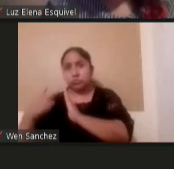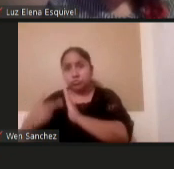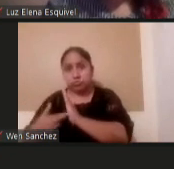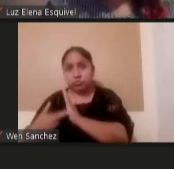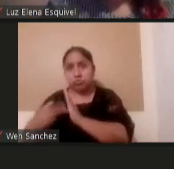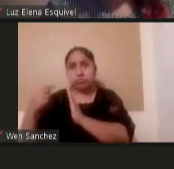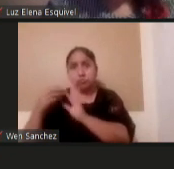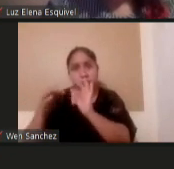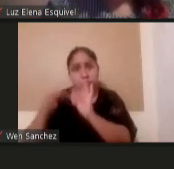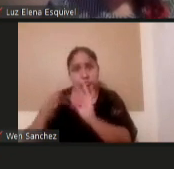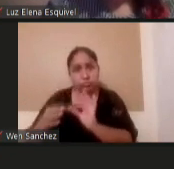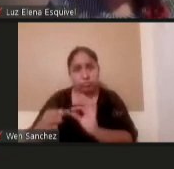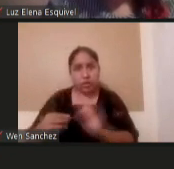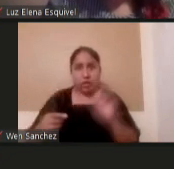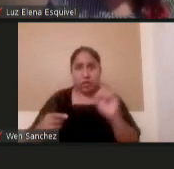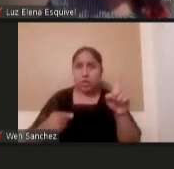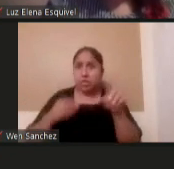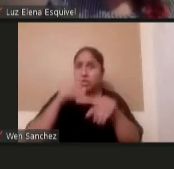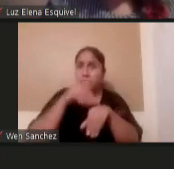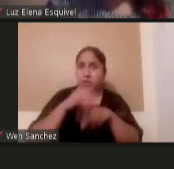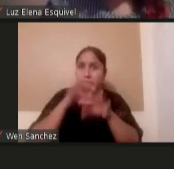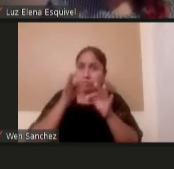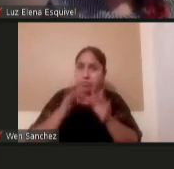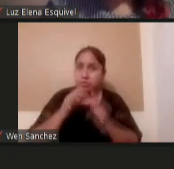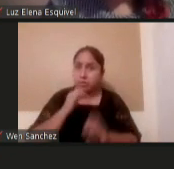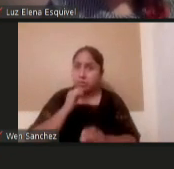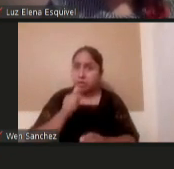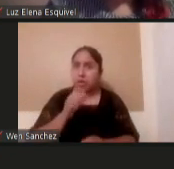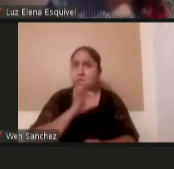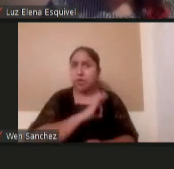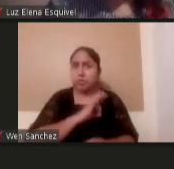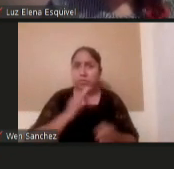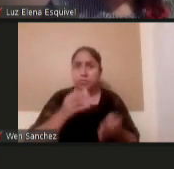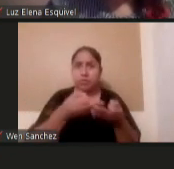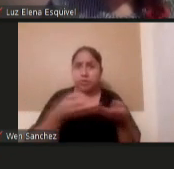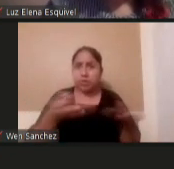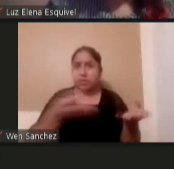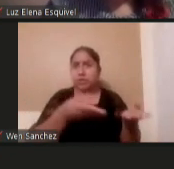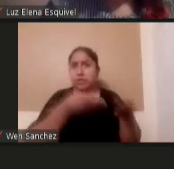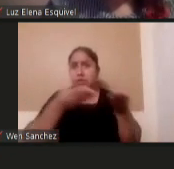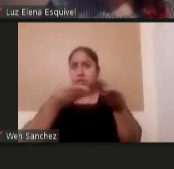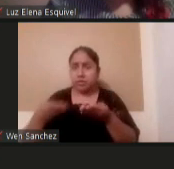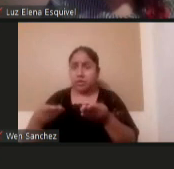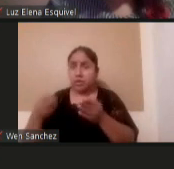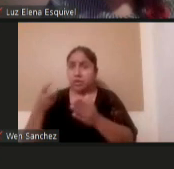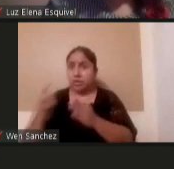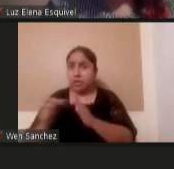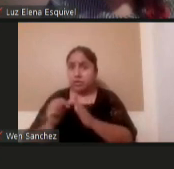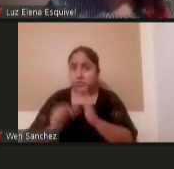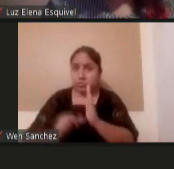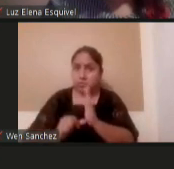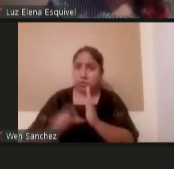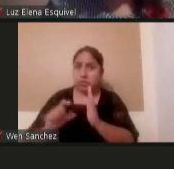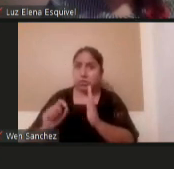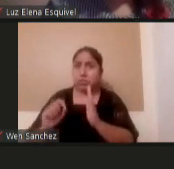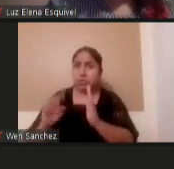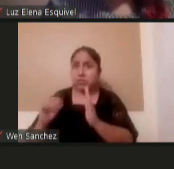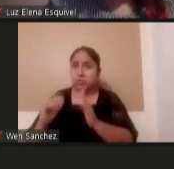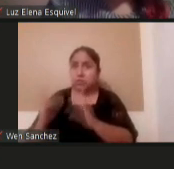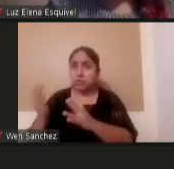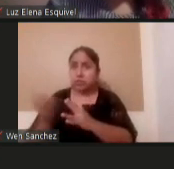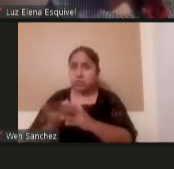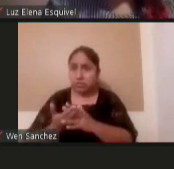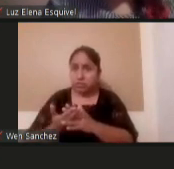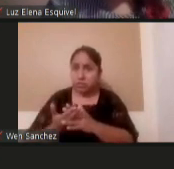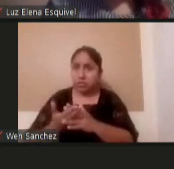municipio de Juárez, estado de Chihuahua, de acuerdo a lo establecido en el artículo 29, fracción 27 del Código Municipal para el estado de Chihuahua, sin